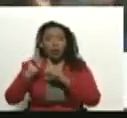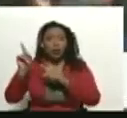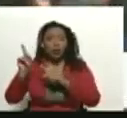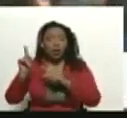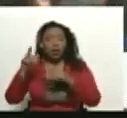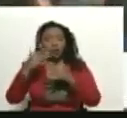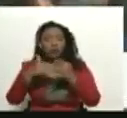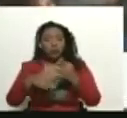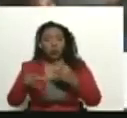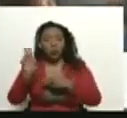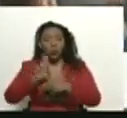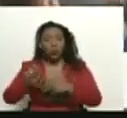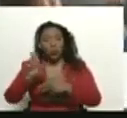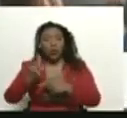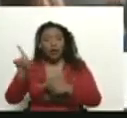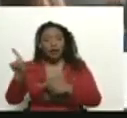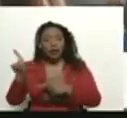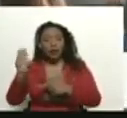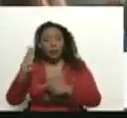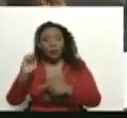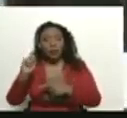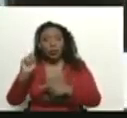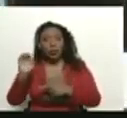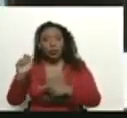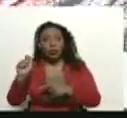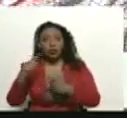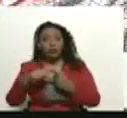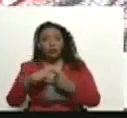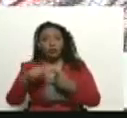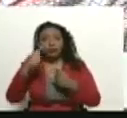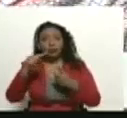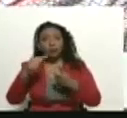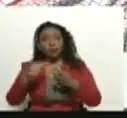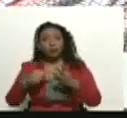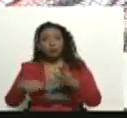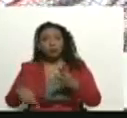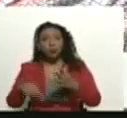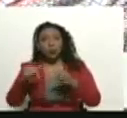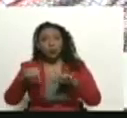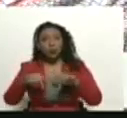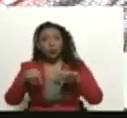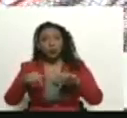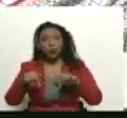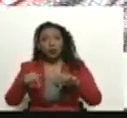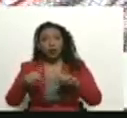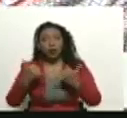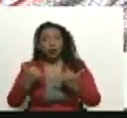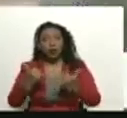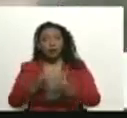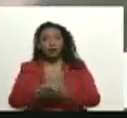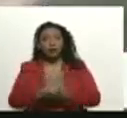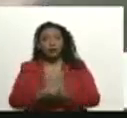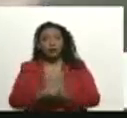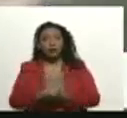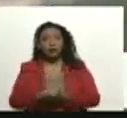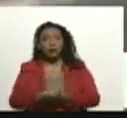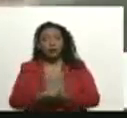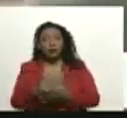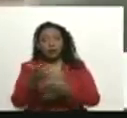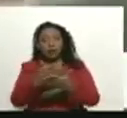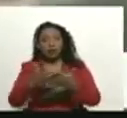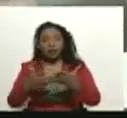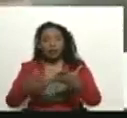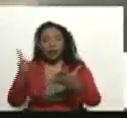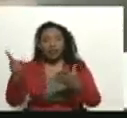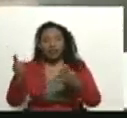que se están usando en estos bots de chat, por ejemplo ChatGPT y tantos otros que están ahorita de moda, los contenidos son en